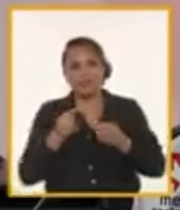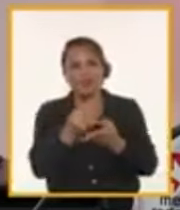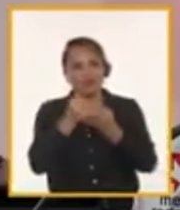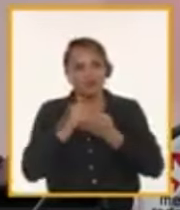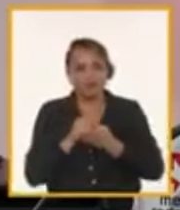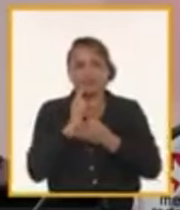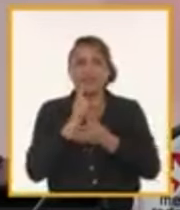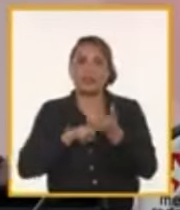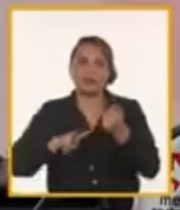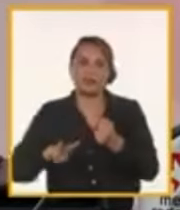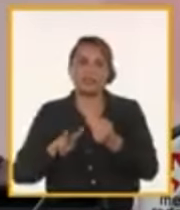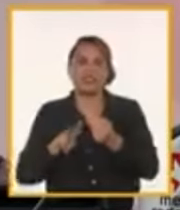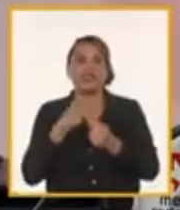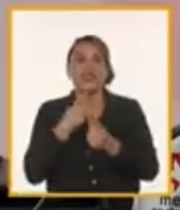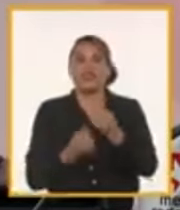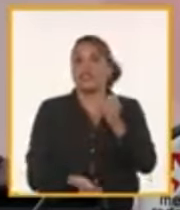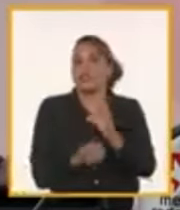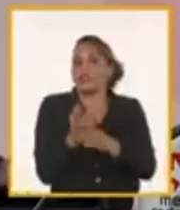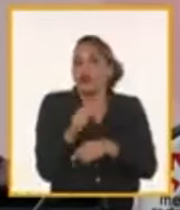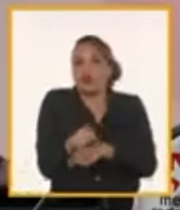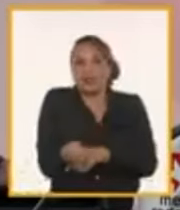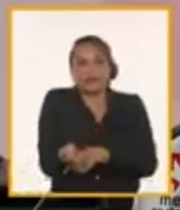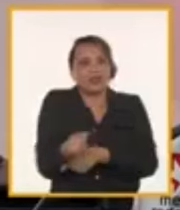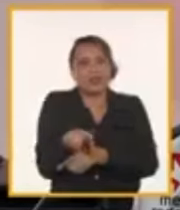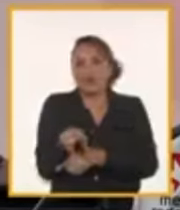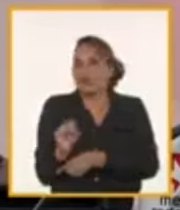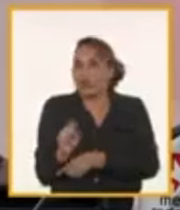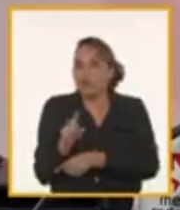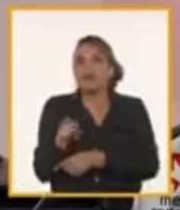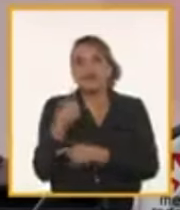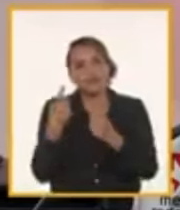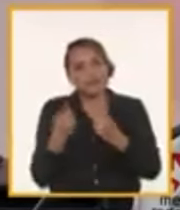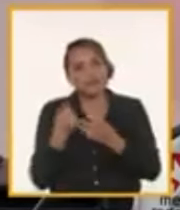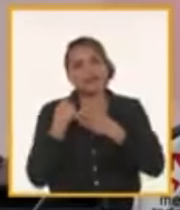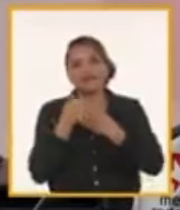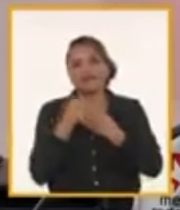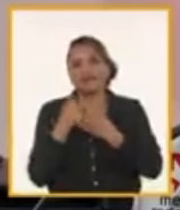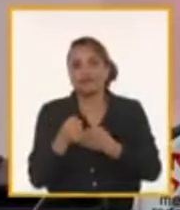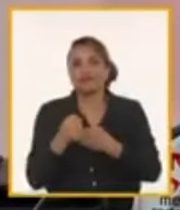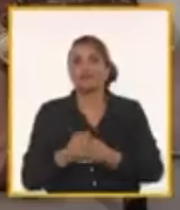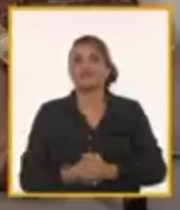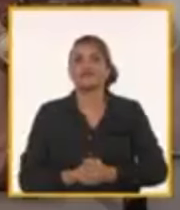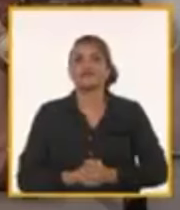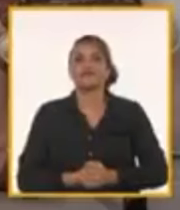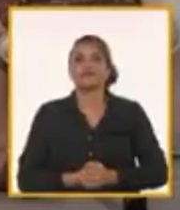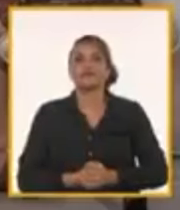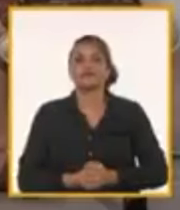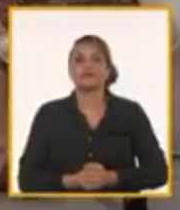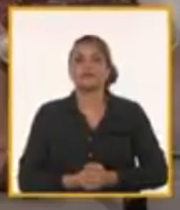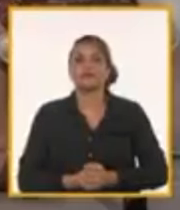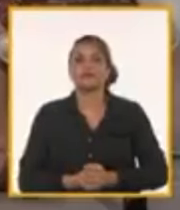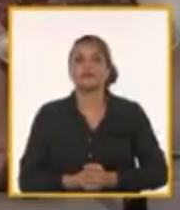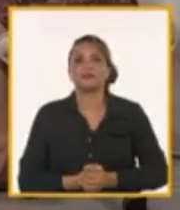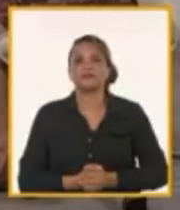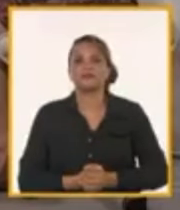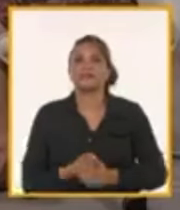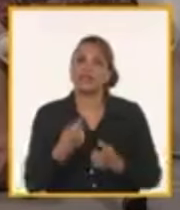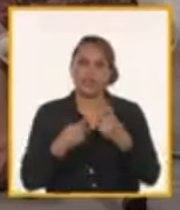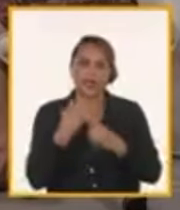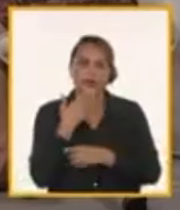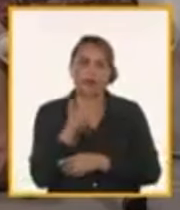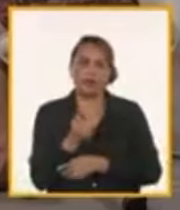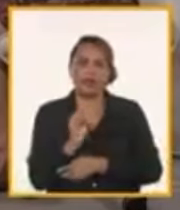territorio que que está surgiendo que se está transformando y que necesita Por supuesto ese de ese de ese aporte Yo creo que es muy bueno que